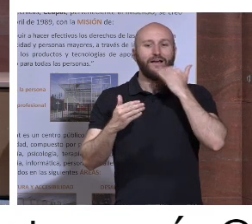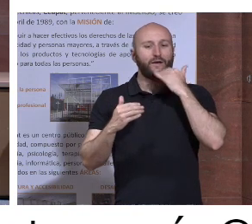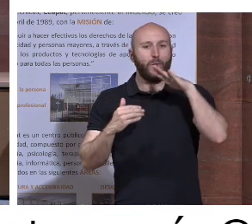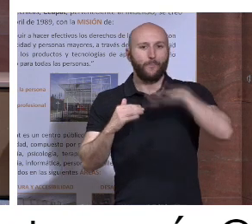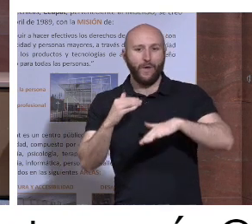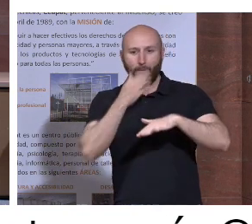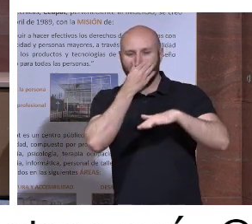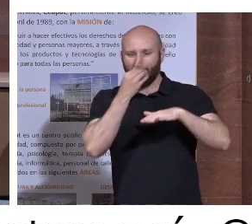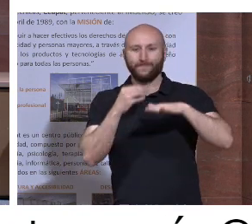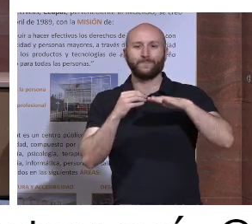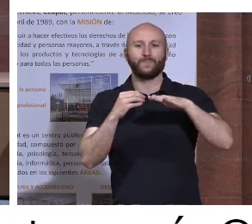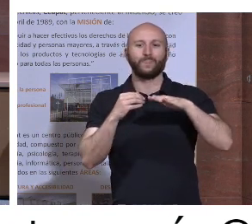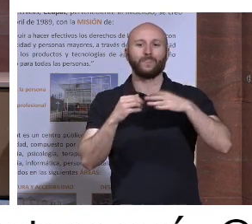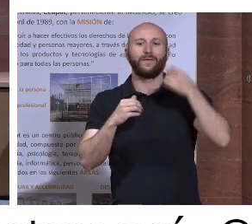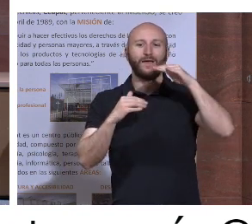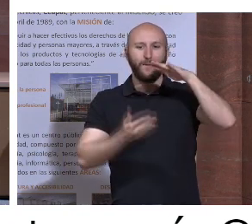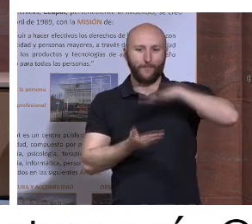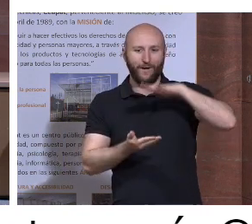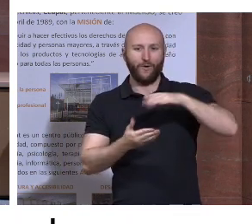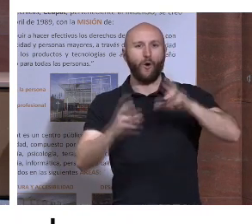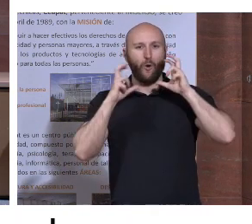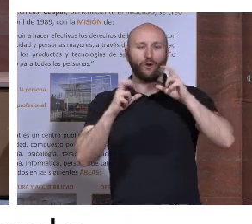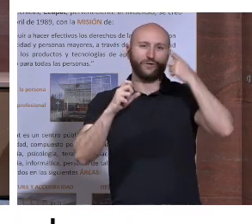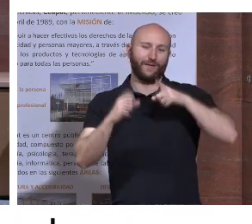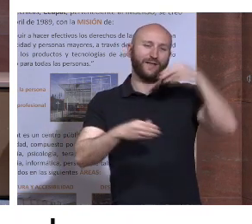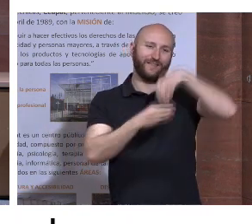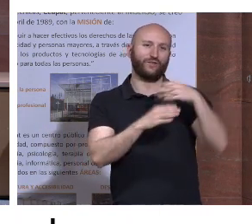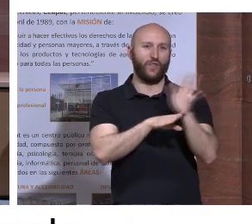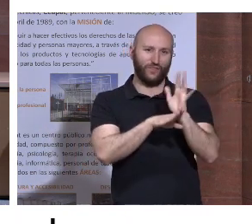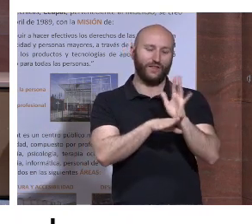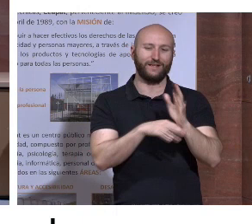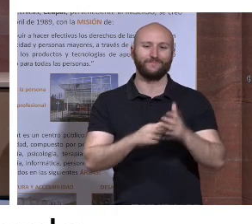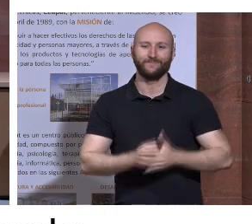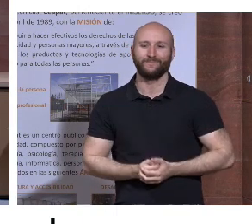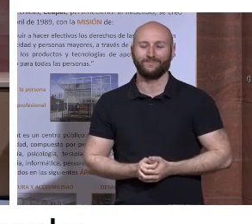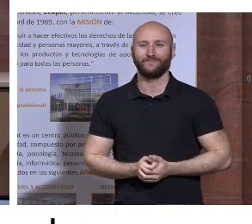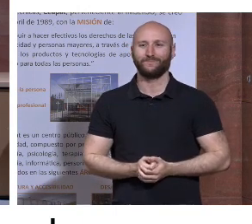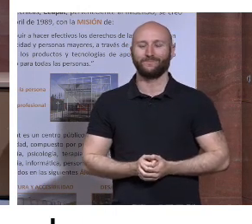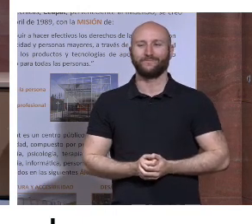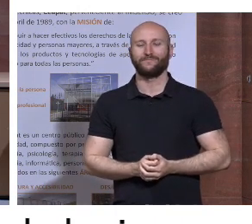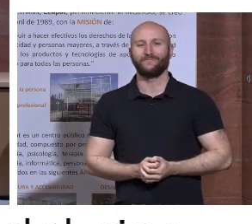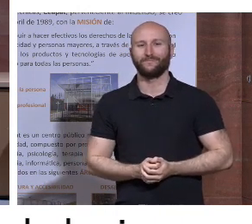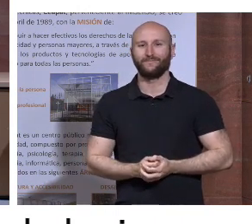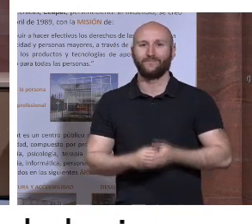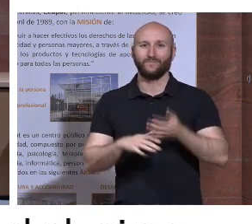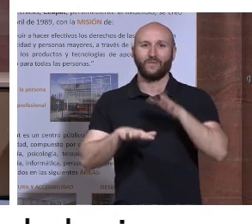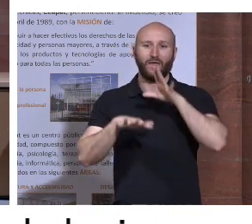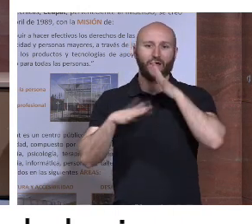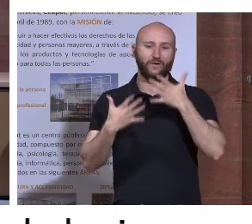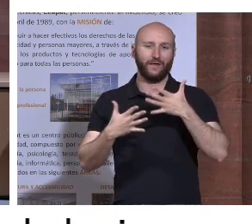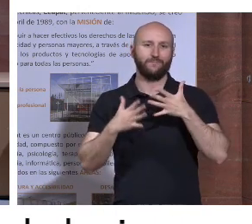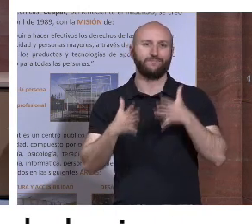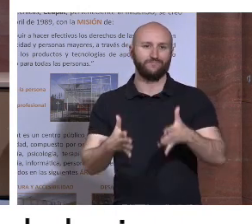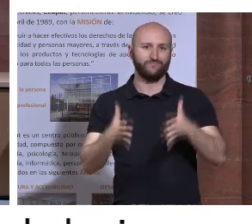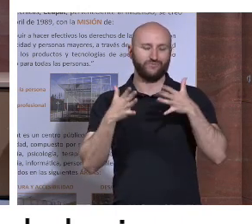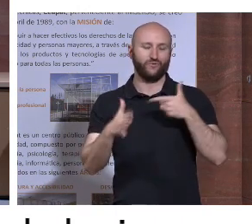y gordo, también estoy ahí, en el mundo del cine, que yo estoy así, que no estoy, vamos. Pero aún así me encanta y tengo la